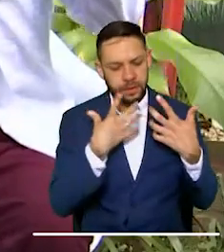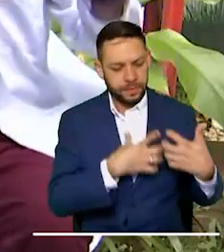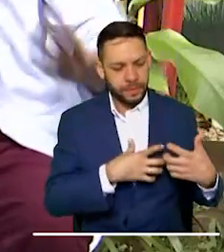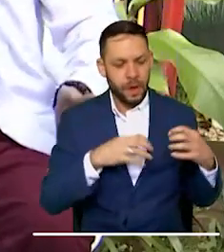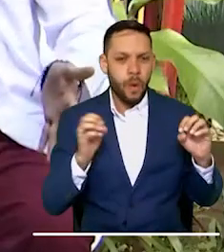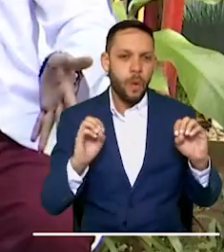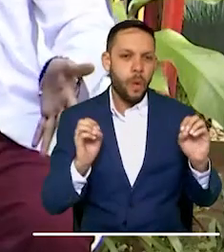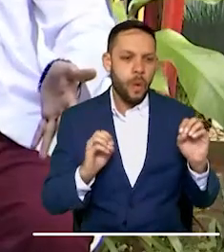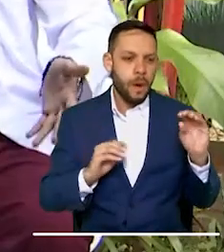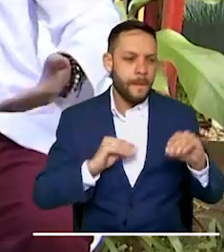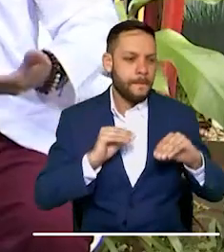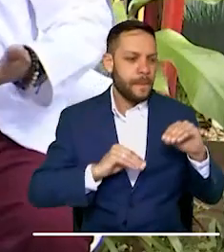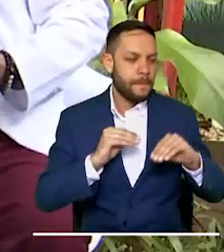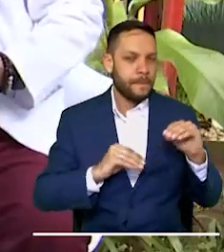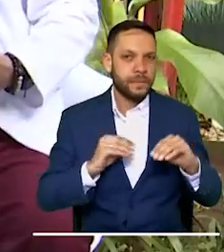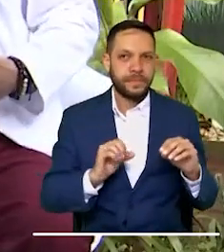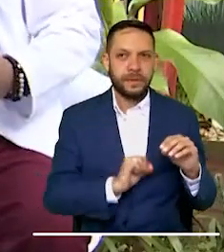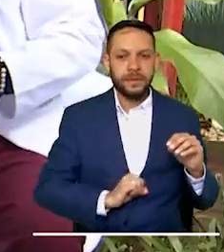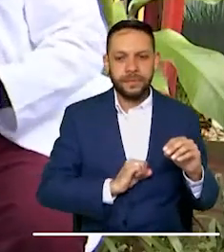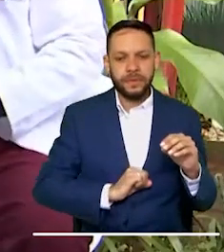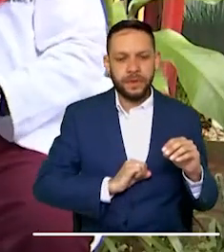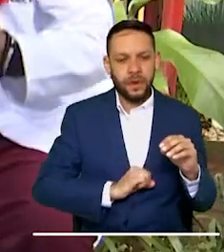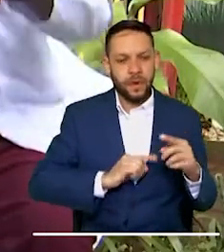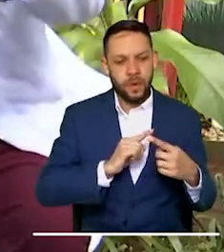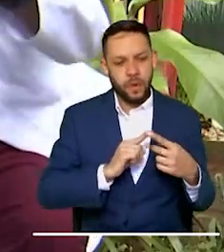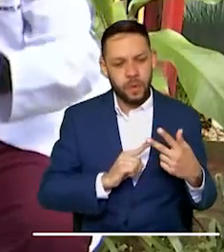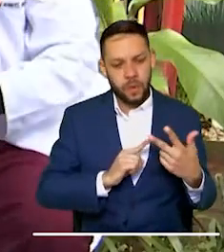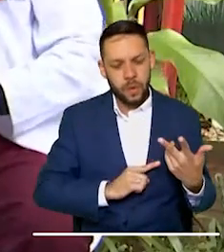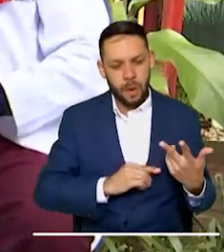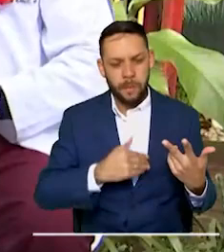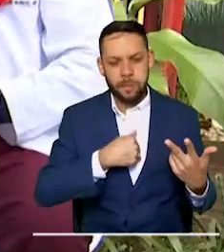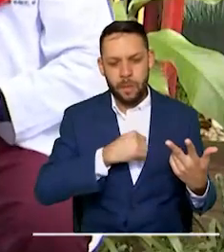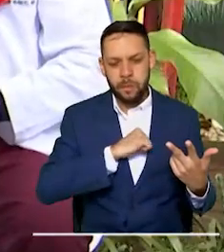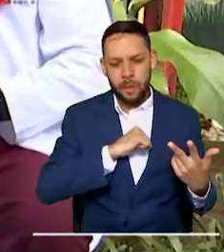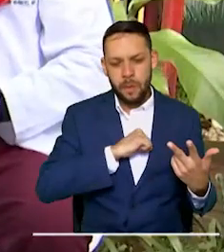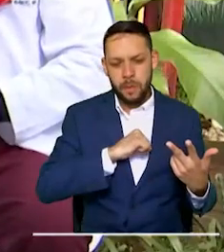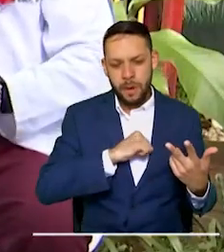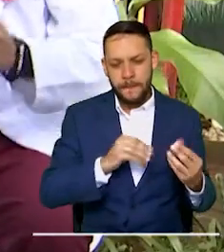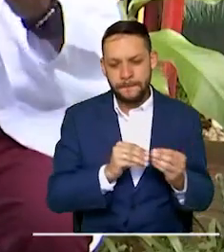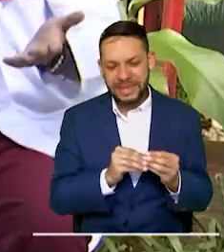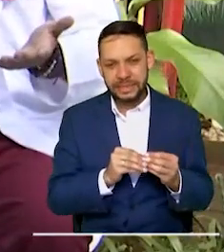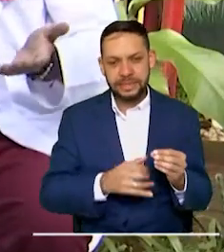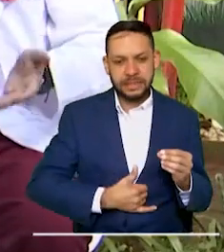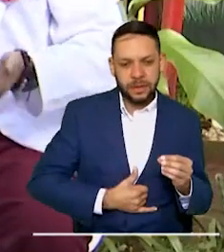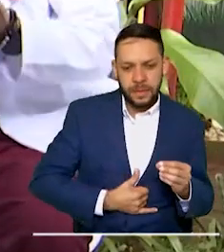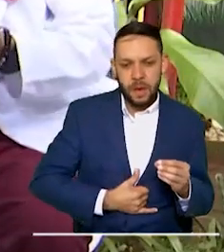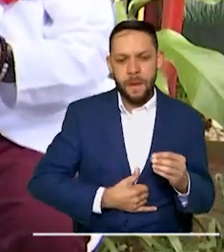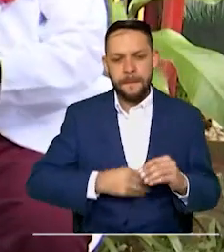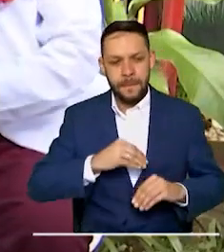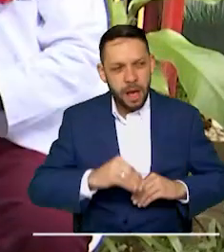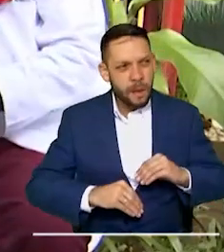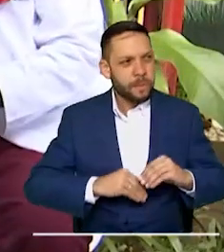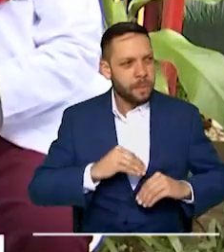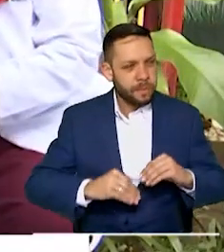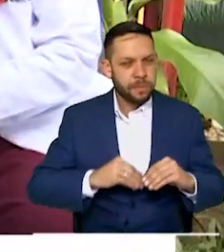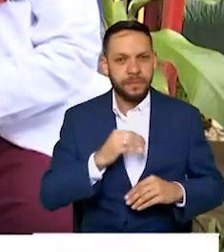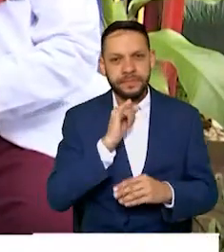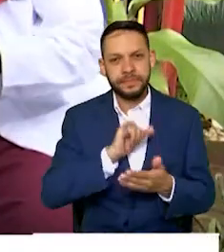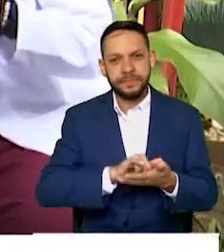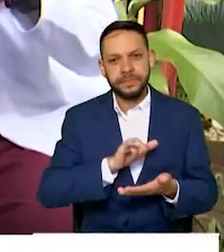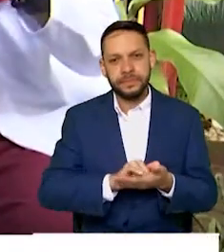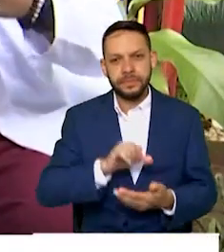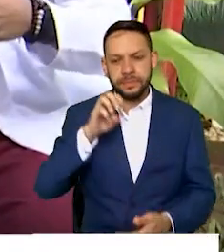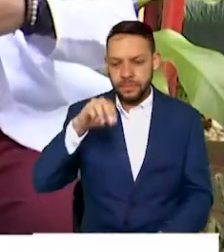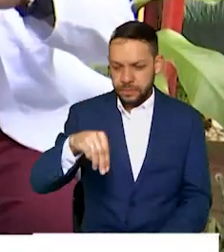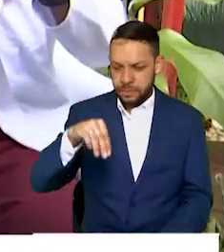un paquete ecográfico y me pregunten cómo está el corazón o cómo está el estómago. Por esa razón, hoy me encuentro con el doctor Mauricio